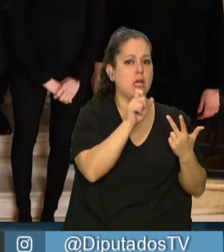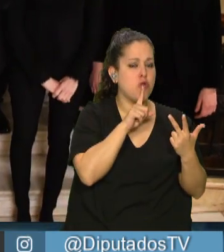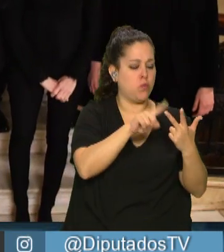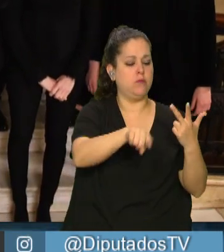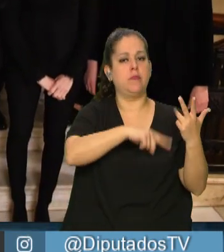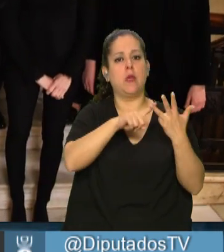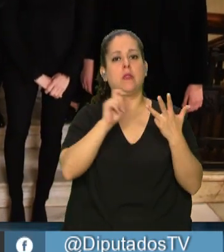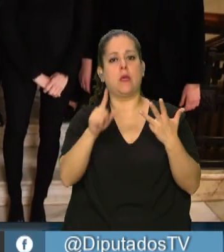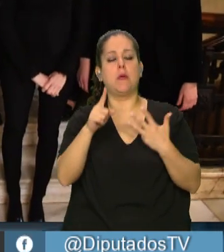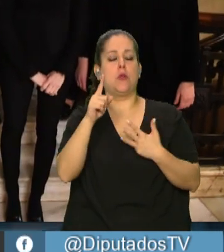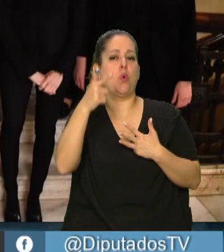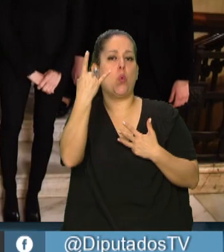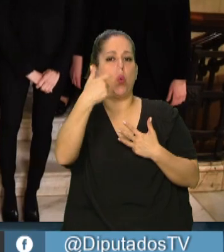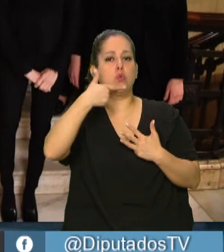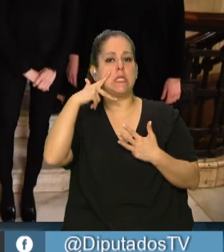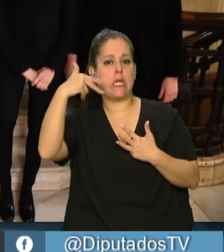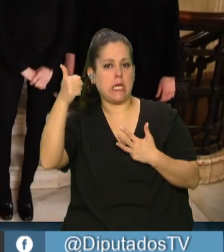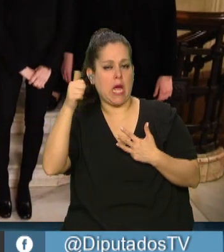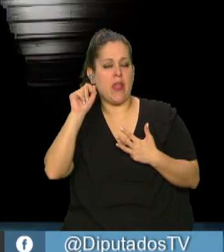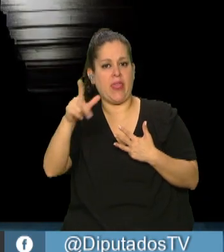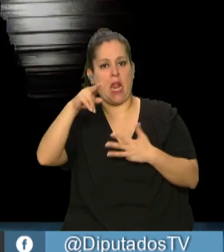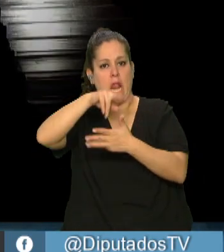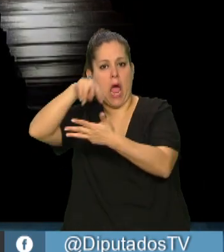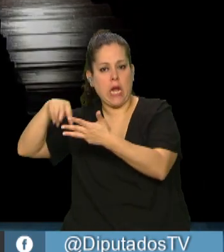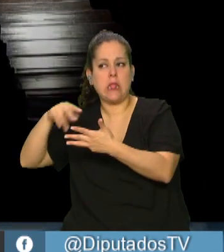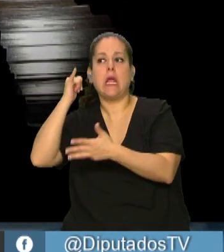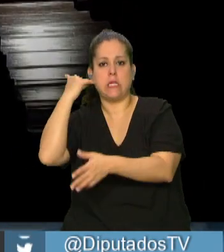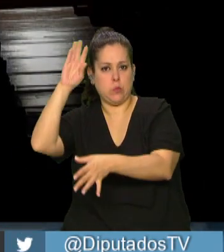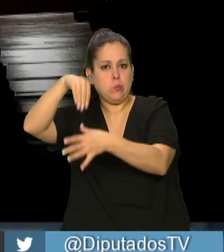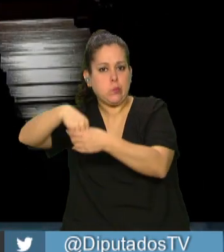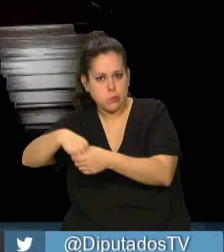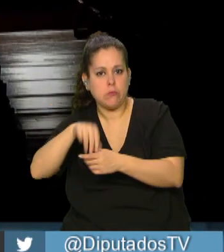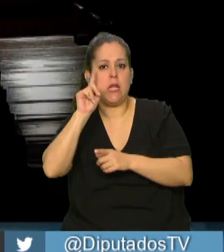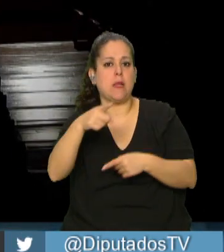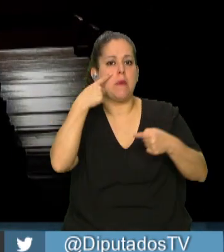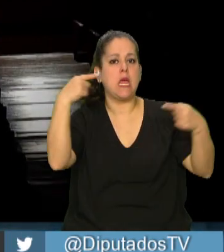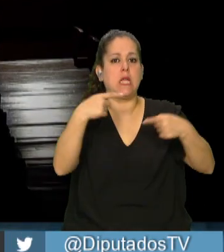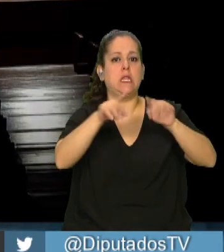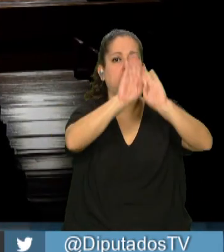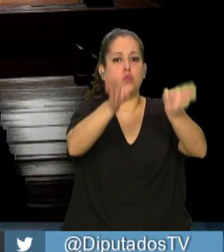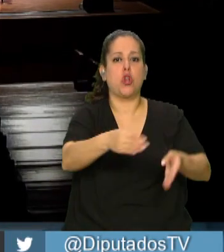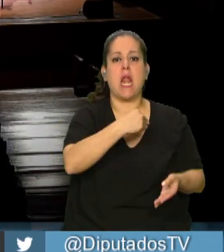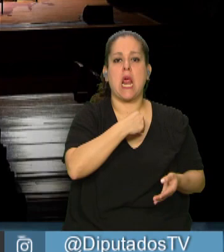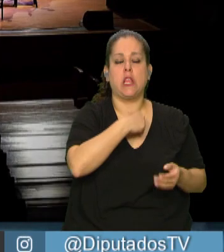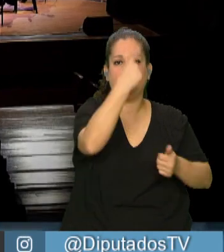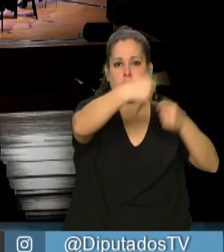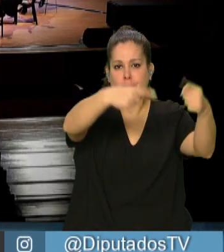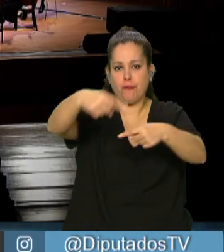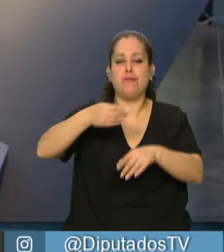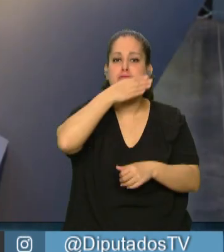del Arte, también han dado conciertos gratuitos en diferentes instituciones religiosas, en diferentes